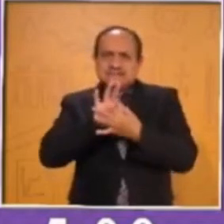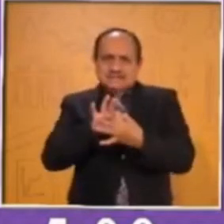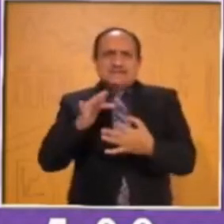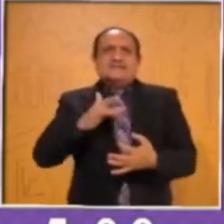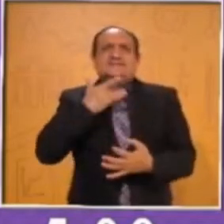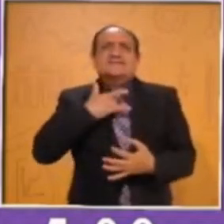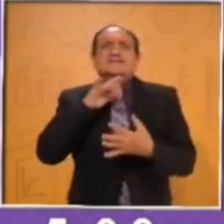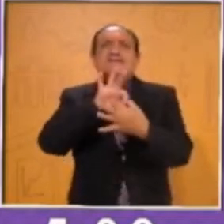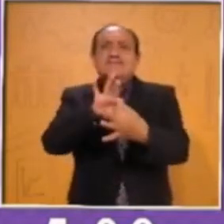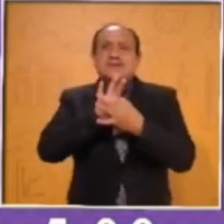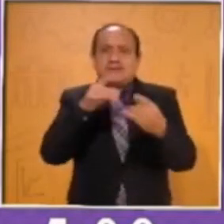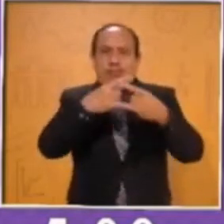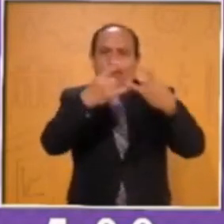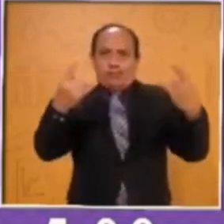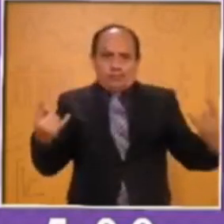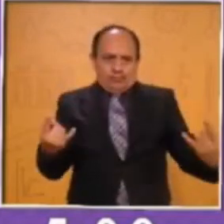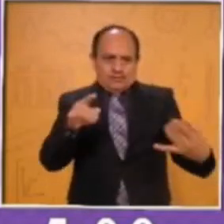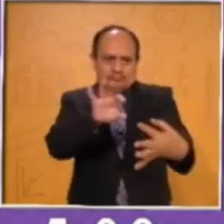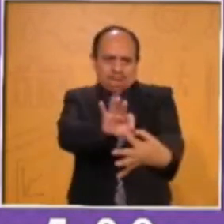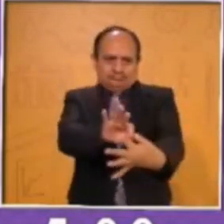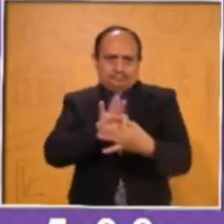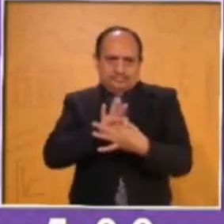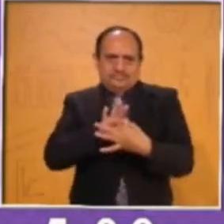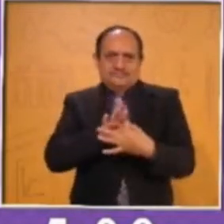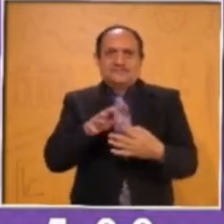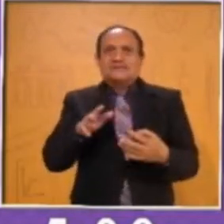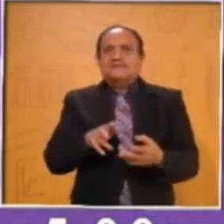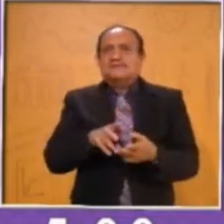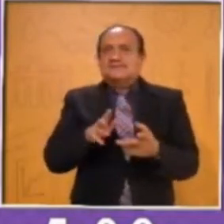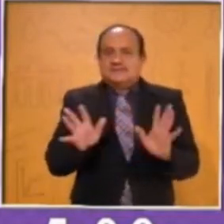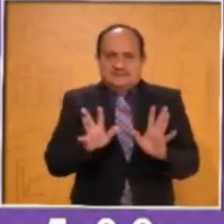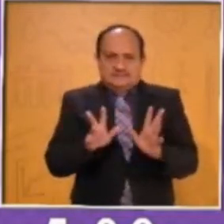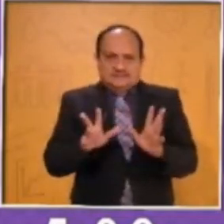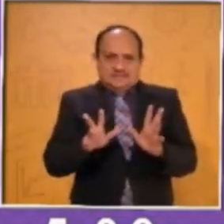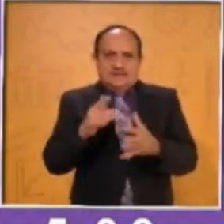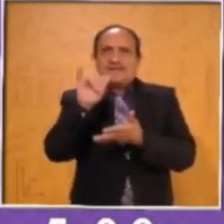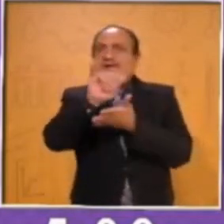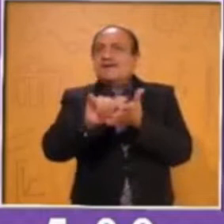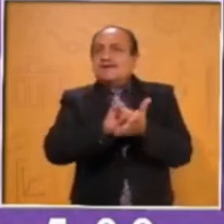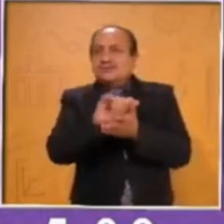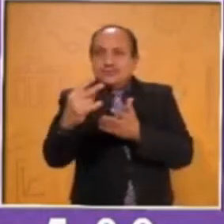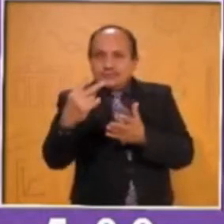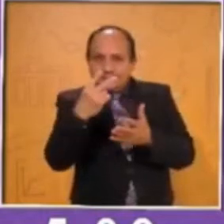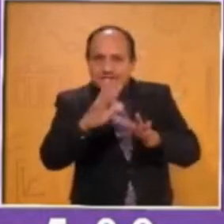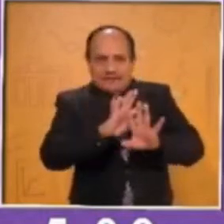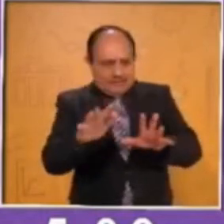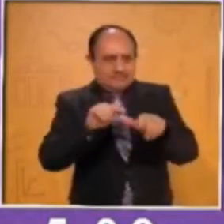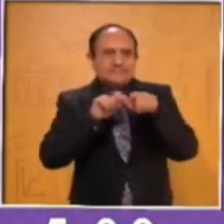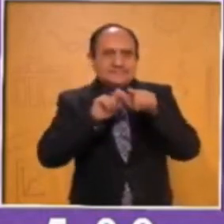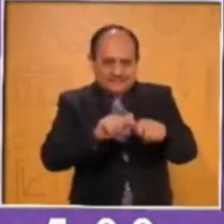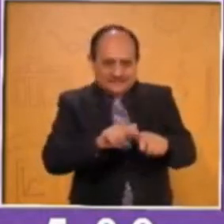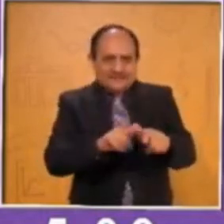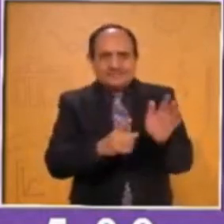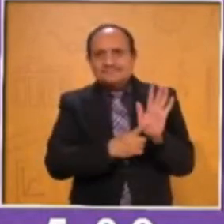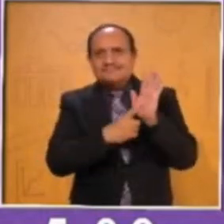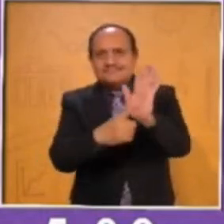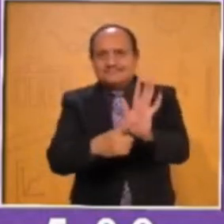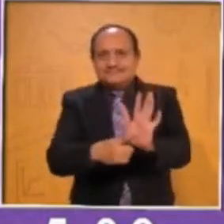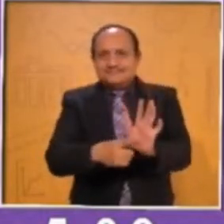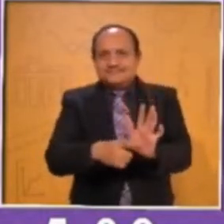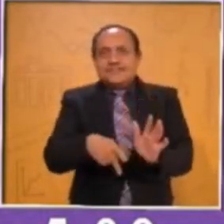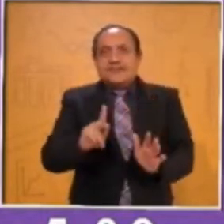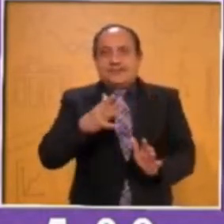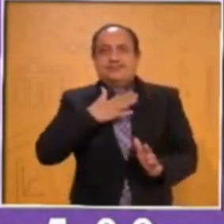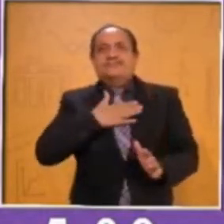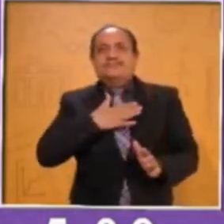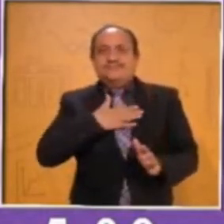Esas preguntas le pones pause cuando nos estés viendo en YouTube y de ahí las estás siguiendo. Pero para que vean que yo